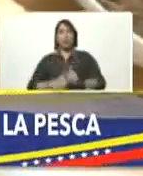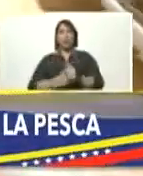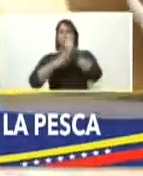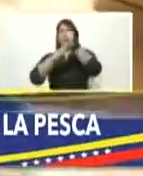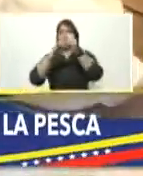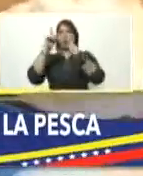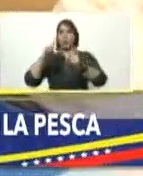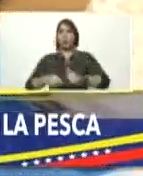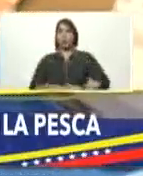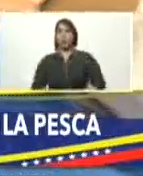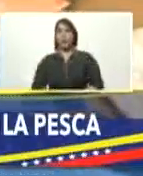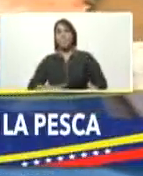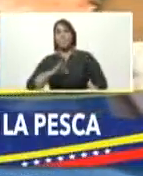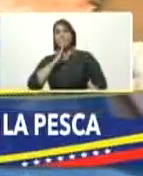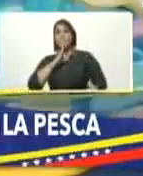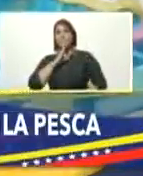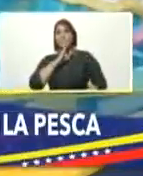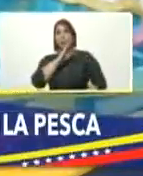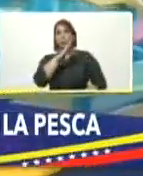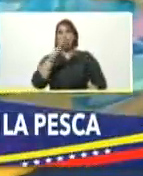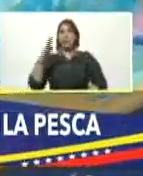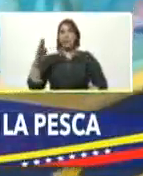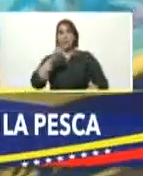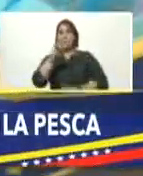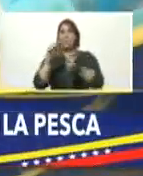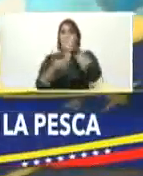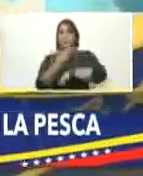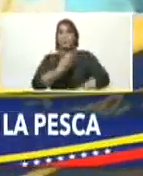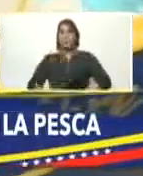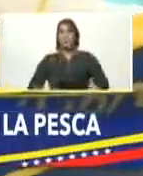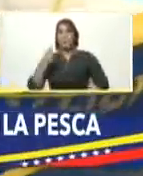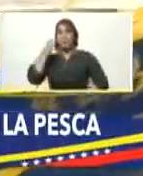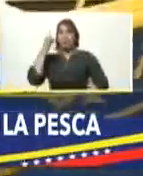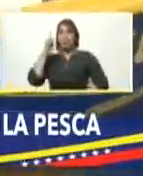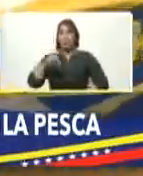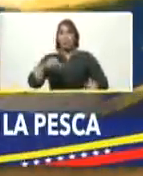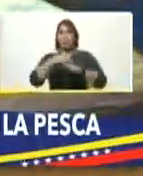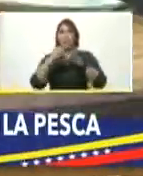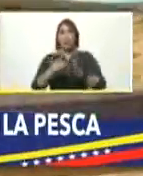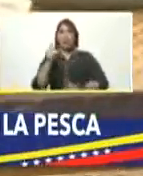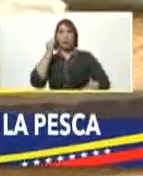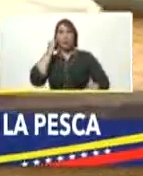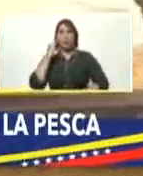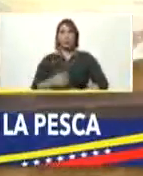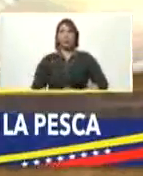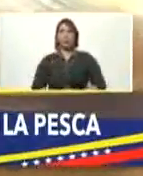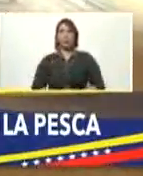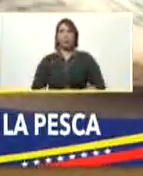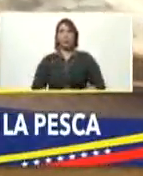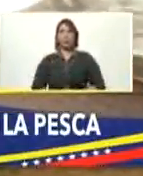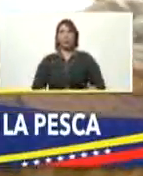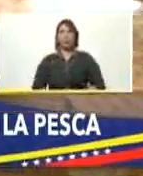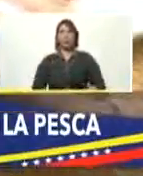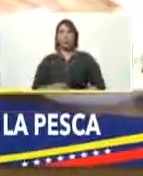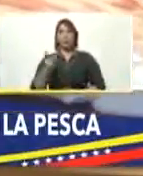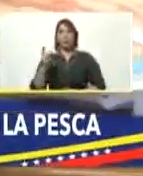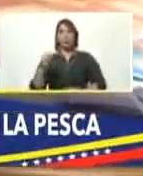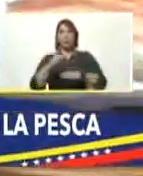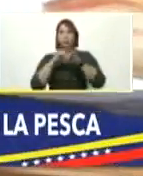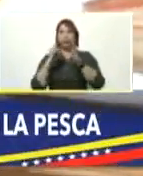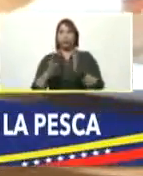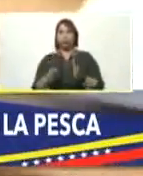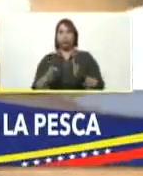la mano del Banco Bicentenario, aquí está su vicepresidente, de la mano del Ministerio de la Mujer, aquí está una de nuestras viceministras, la compañera Luz